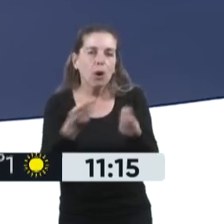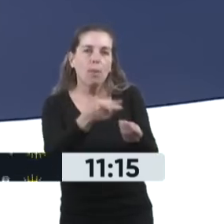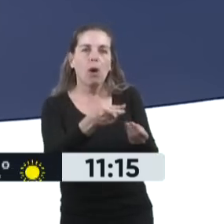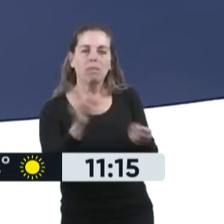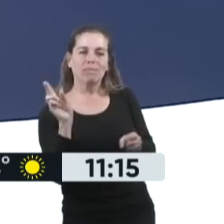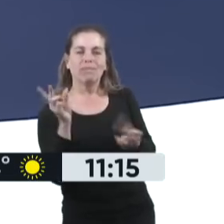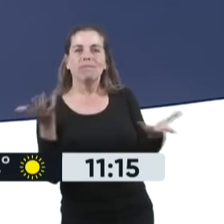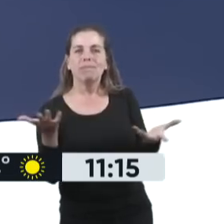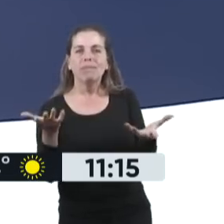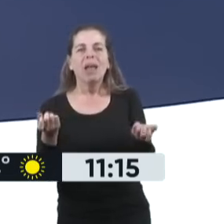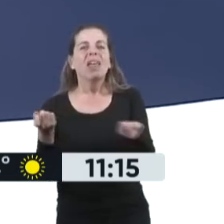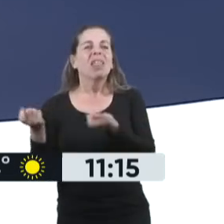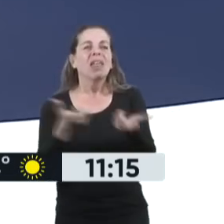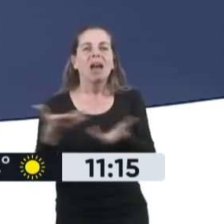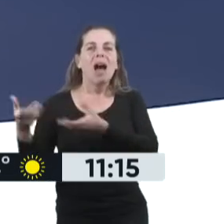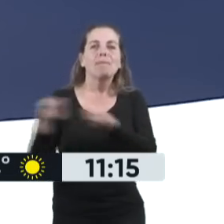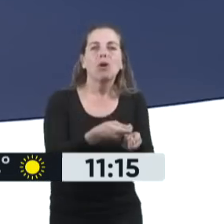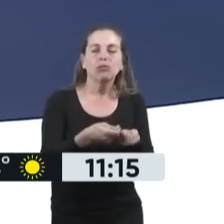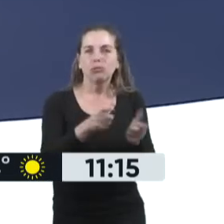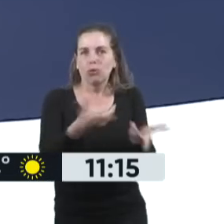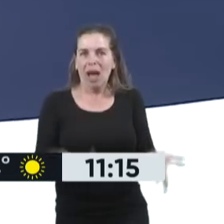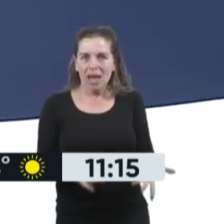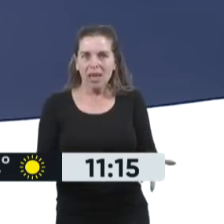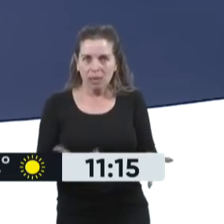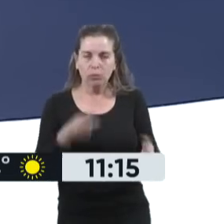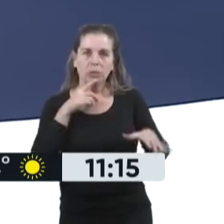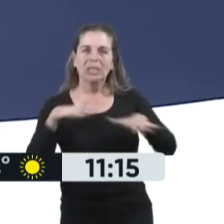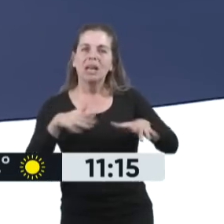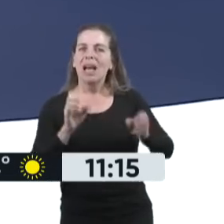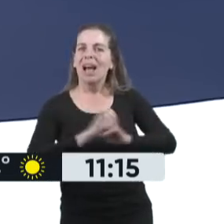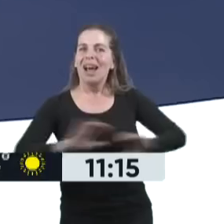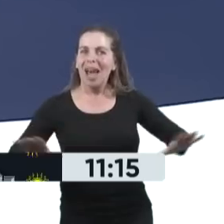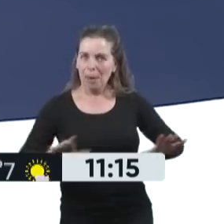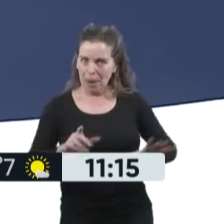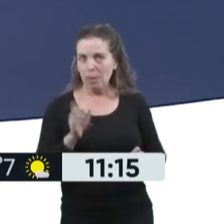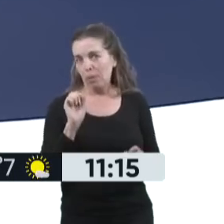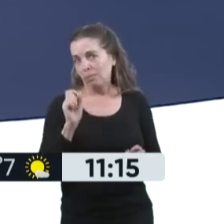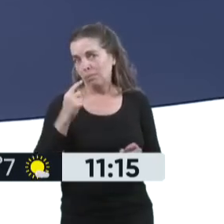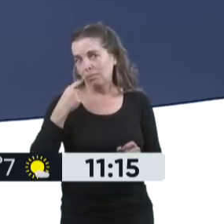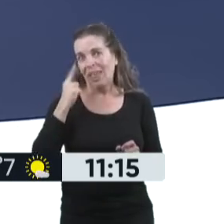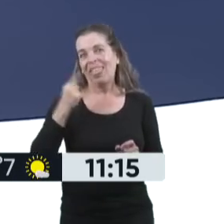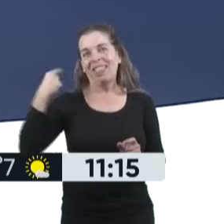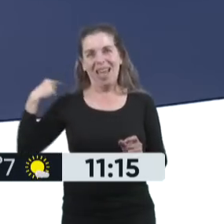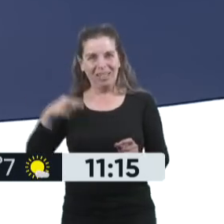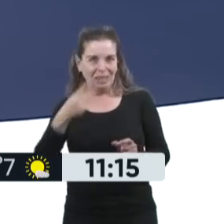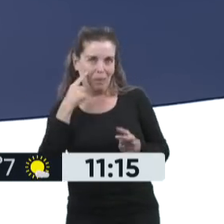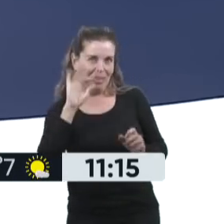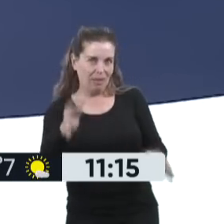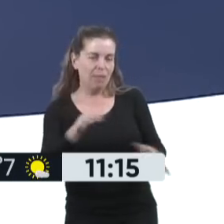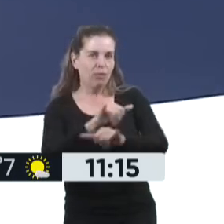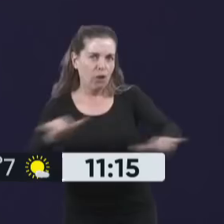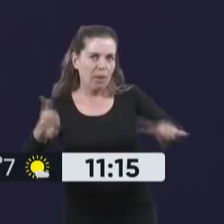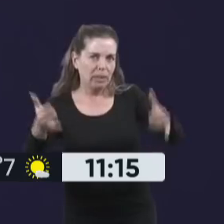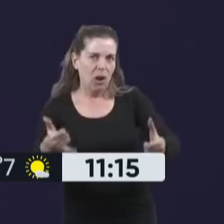protegida frente a una situación tan grave como se ha podido ver en los últimos días. Gracias, Manuel.